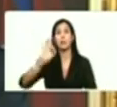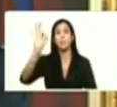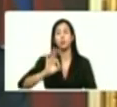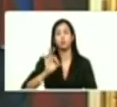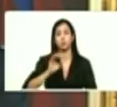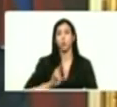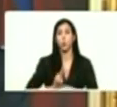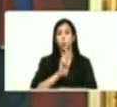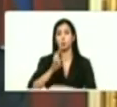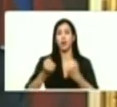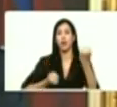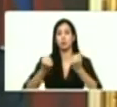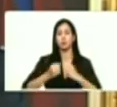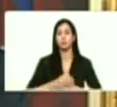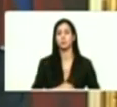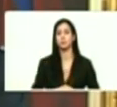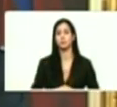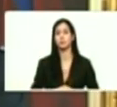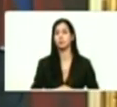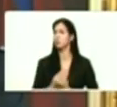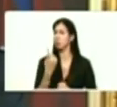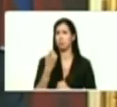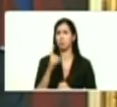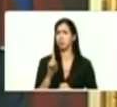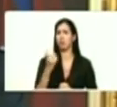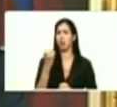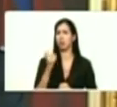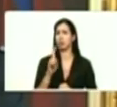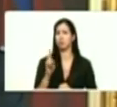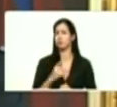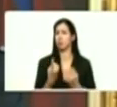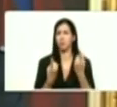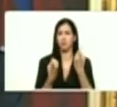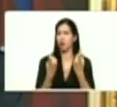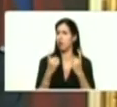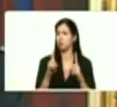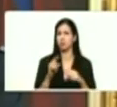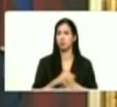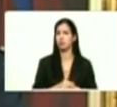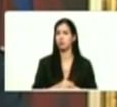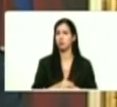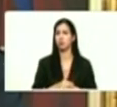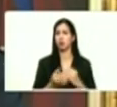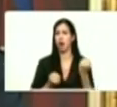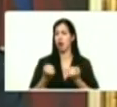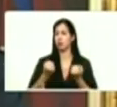producto de los precios y no le hace falta no le hace falta su vehículo